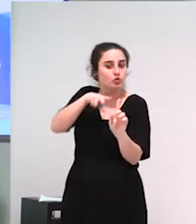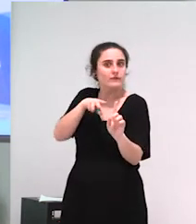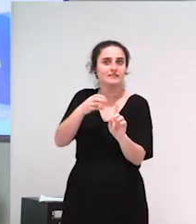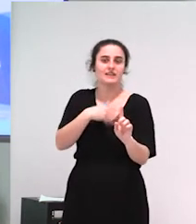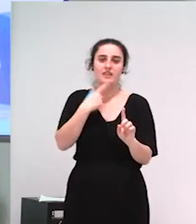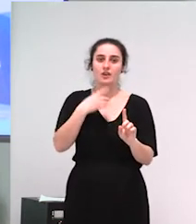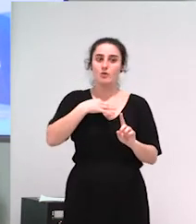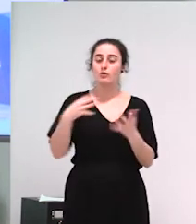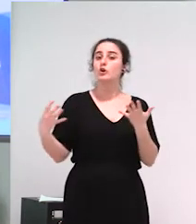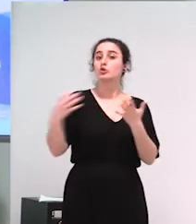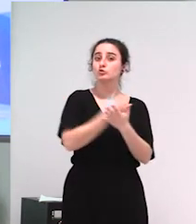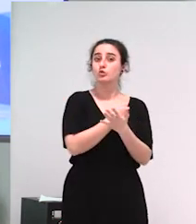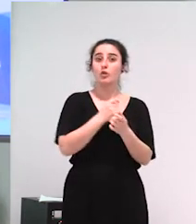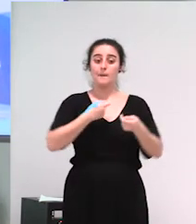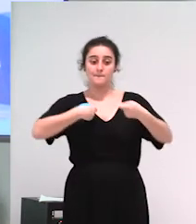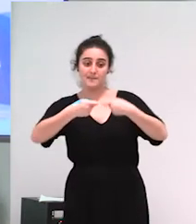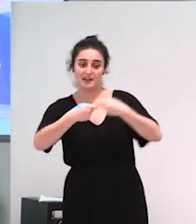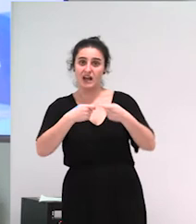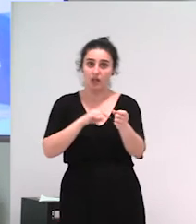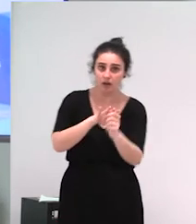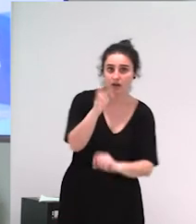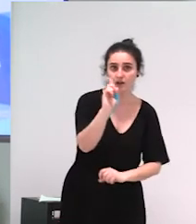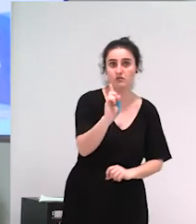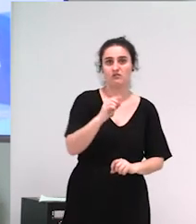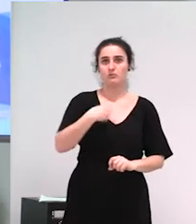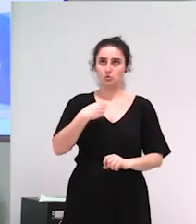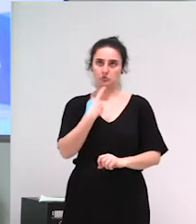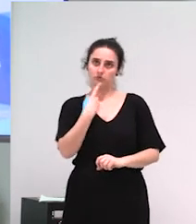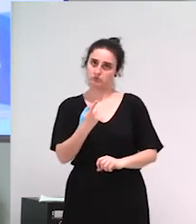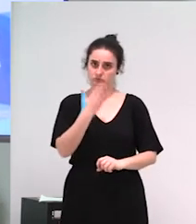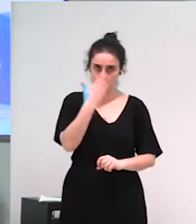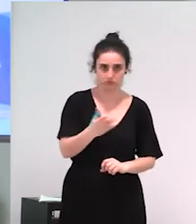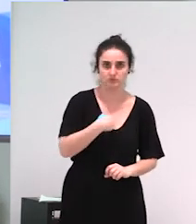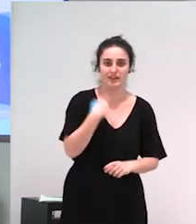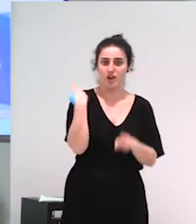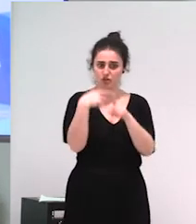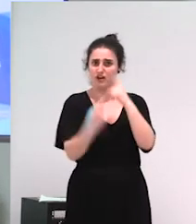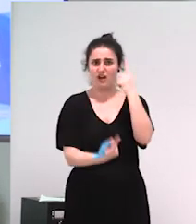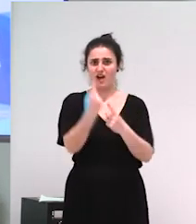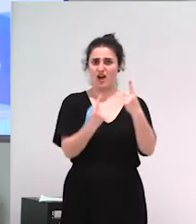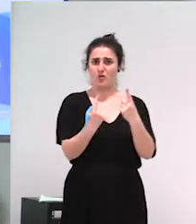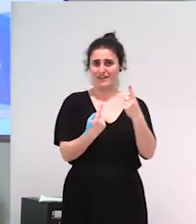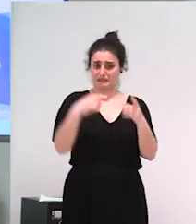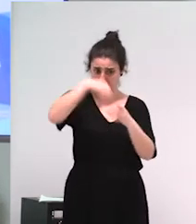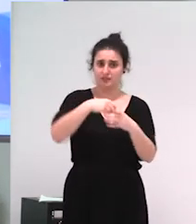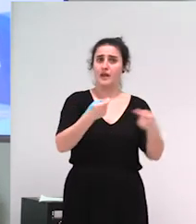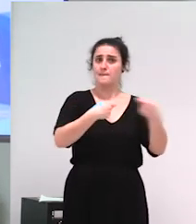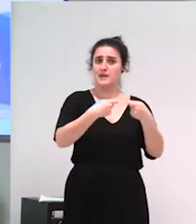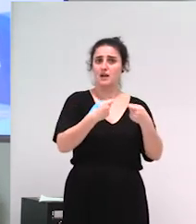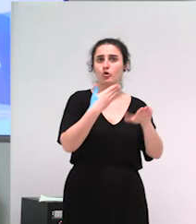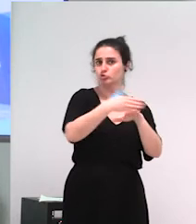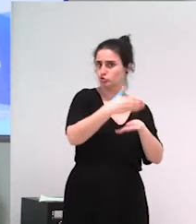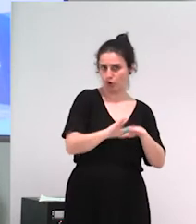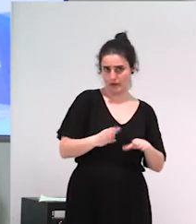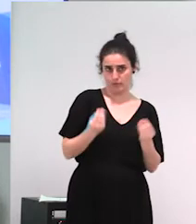no todo tenga que ser atravesado por el mercado. Es más, me atrevo a decir, muchas cosas ya directamente el mercado sobra y nos sobra